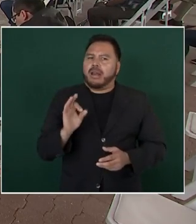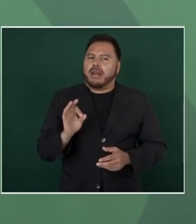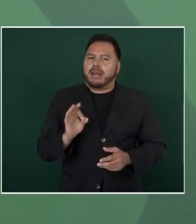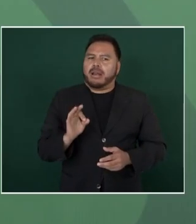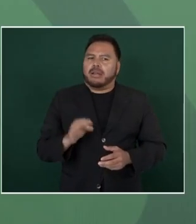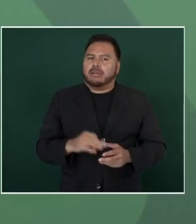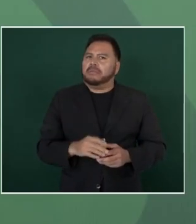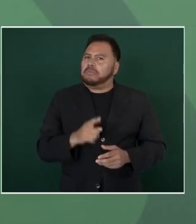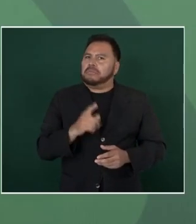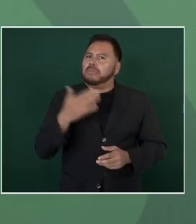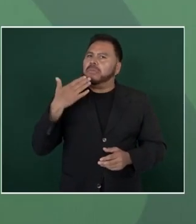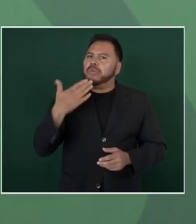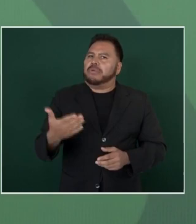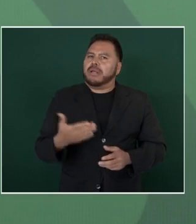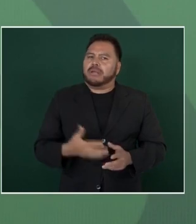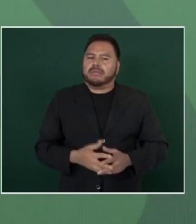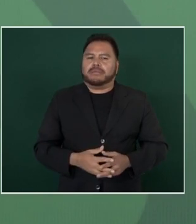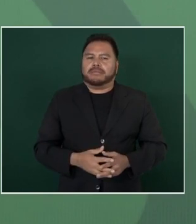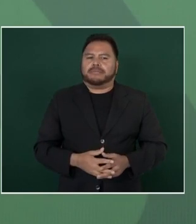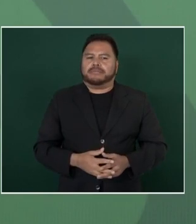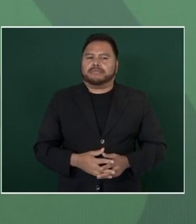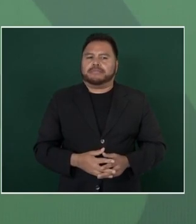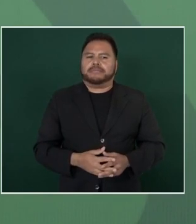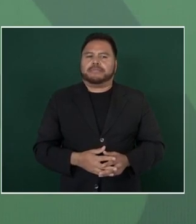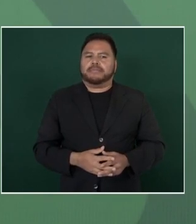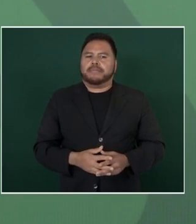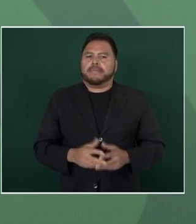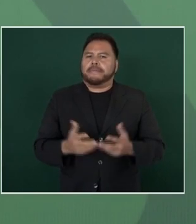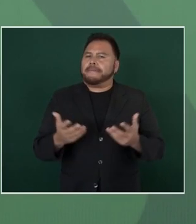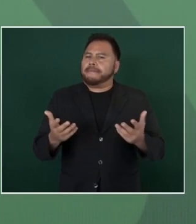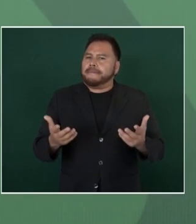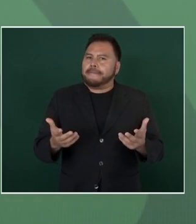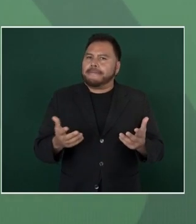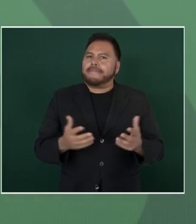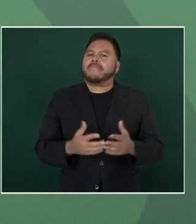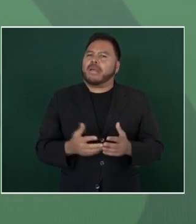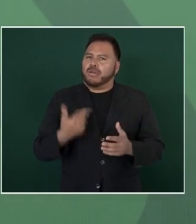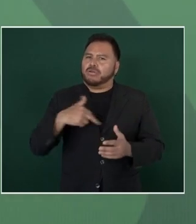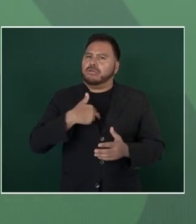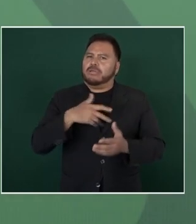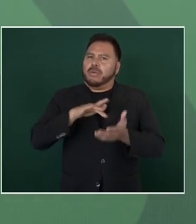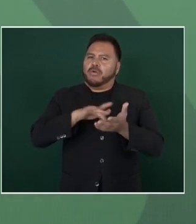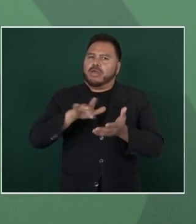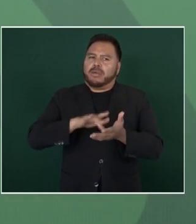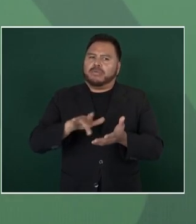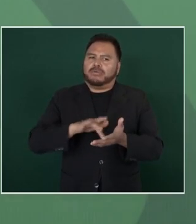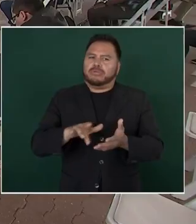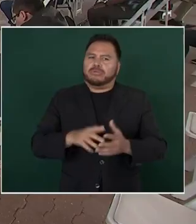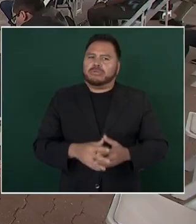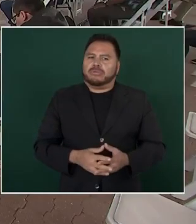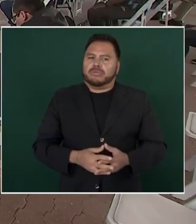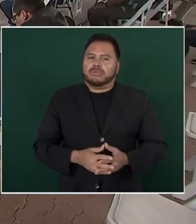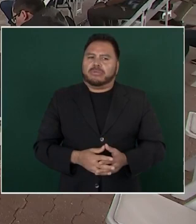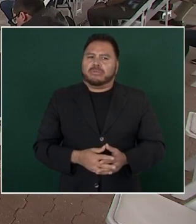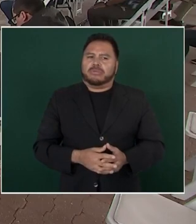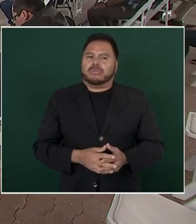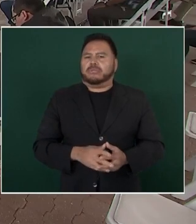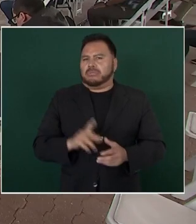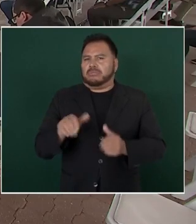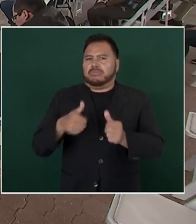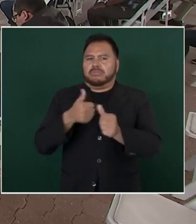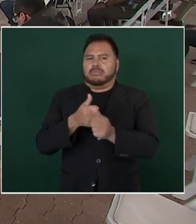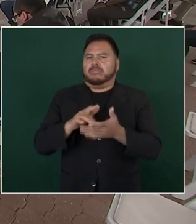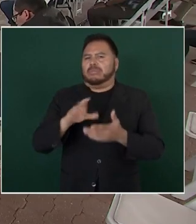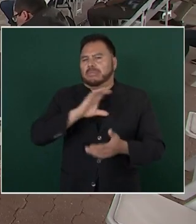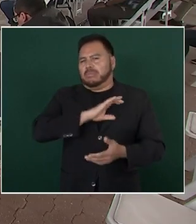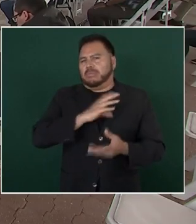Mucho, muy bien. Y la apoyamos y la respaldamos, la